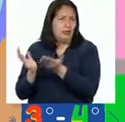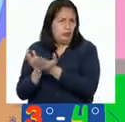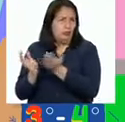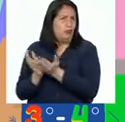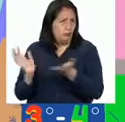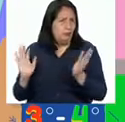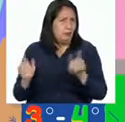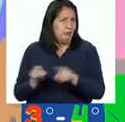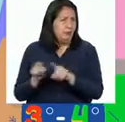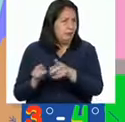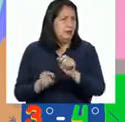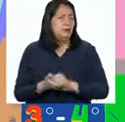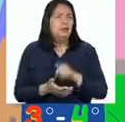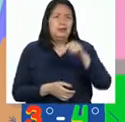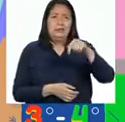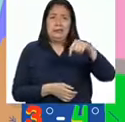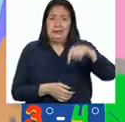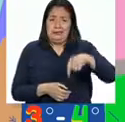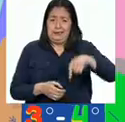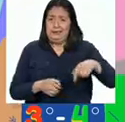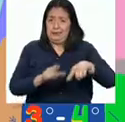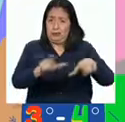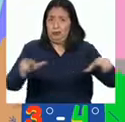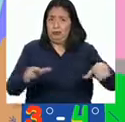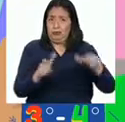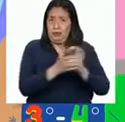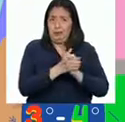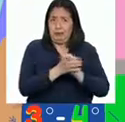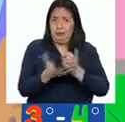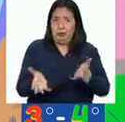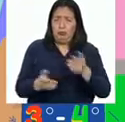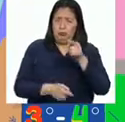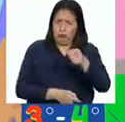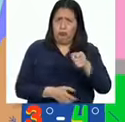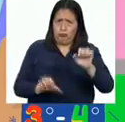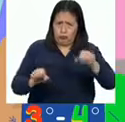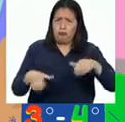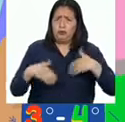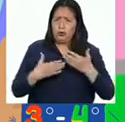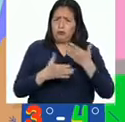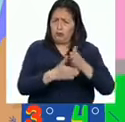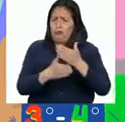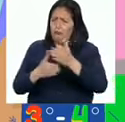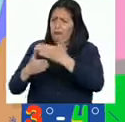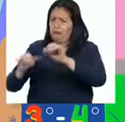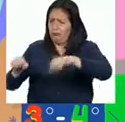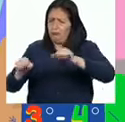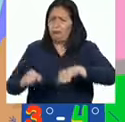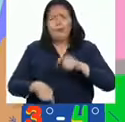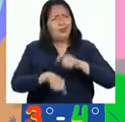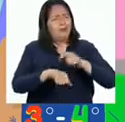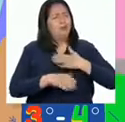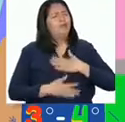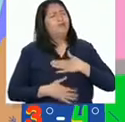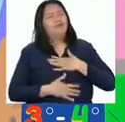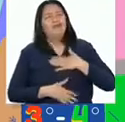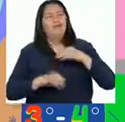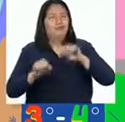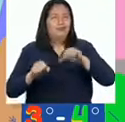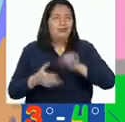colegio. En el espacio amistoso, usted puede compartir momentos muy